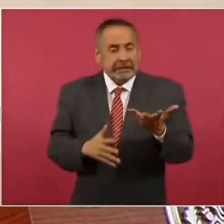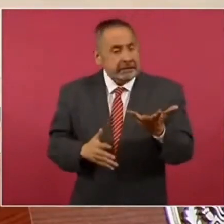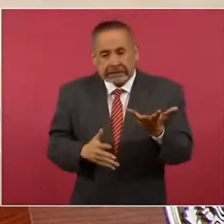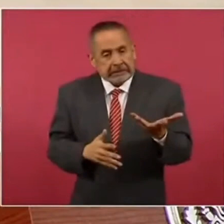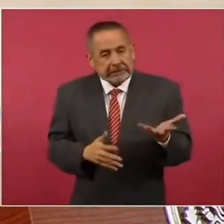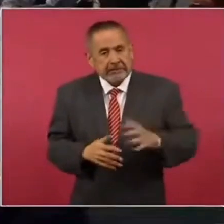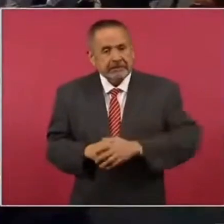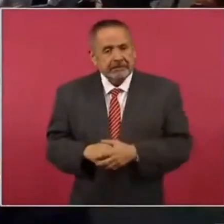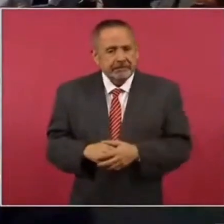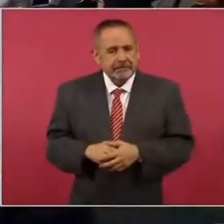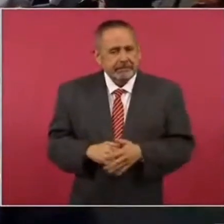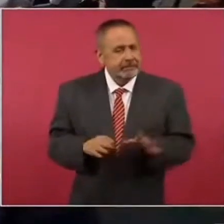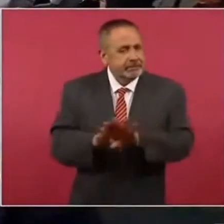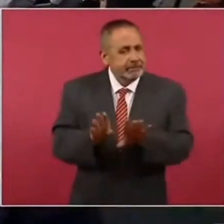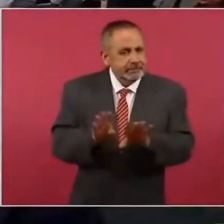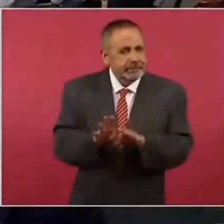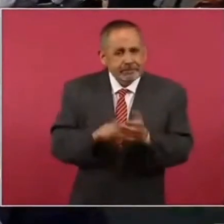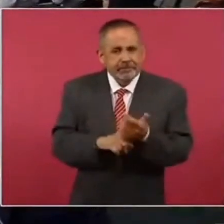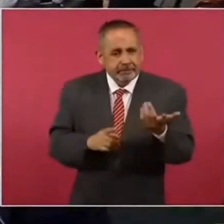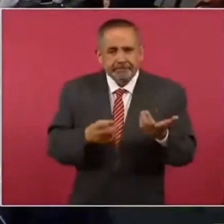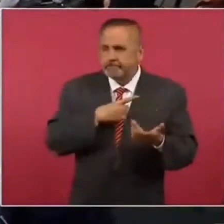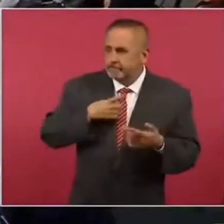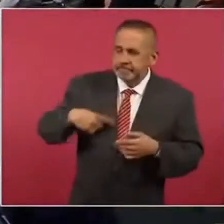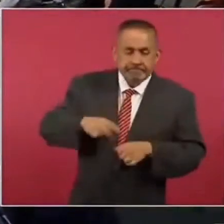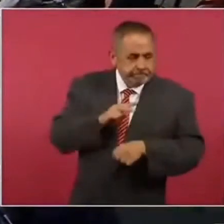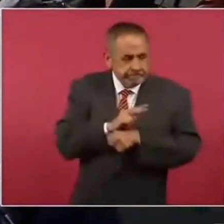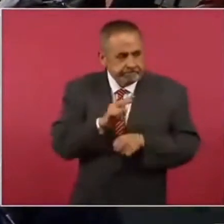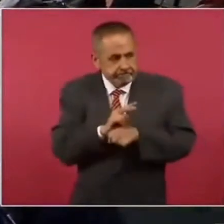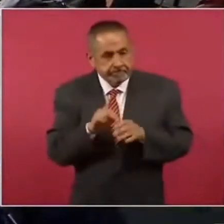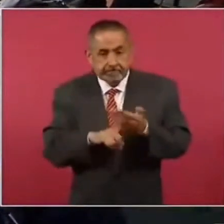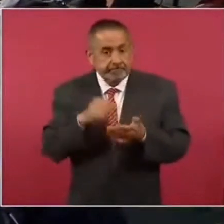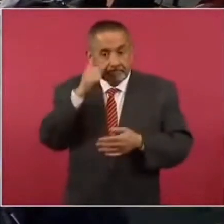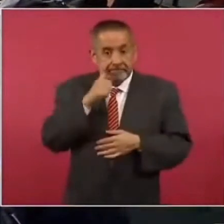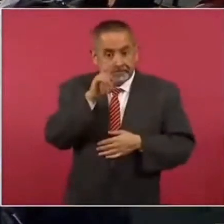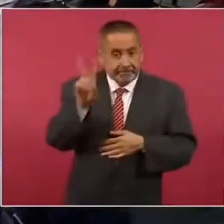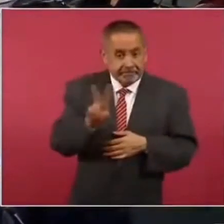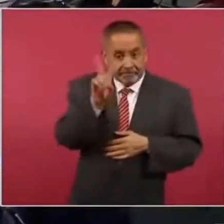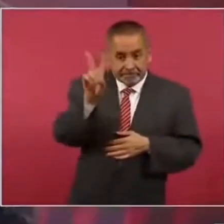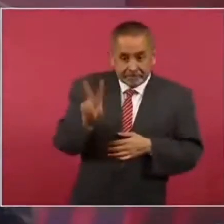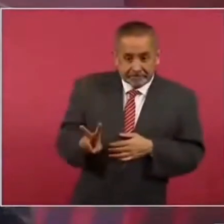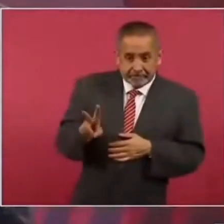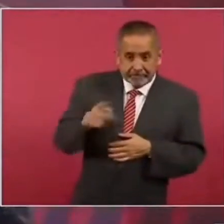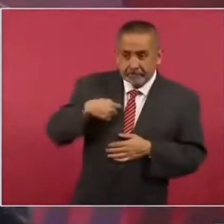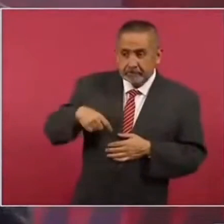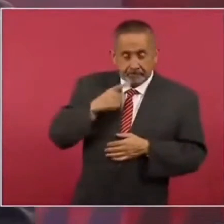Y hay que estar cuidando los viernes,